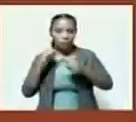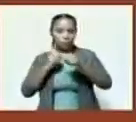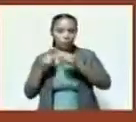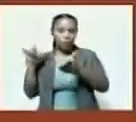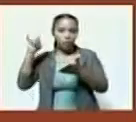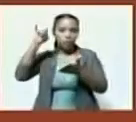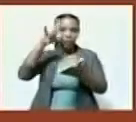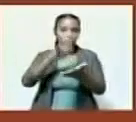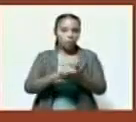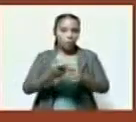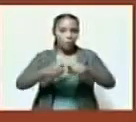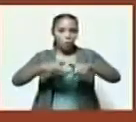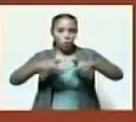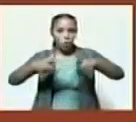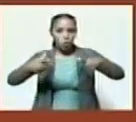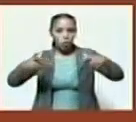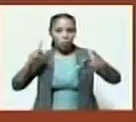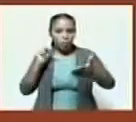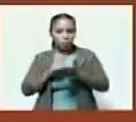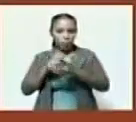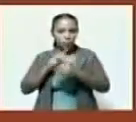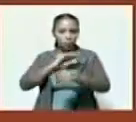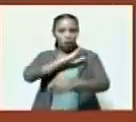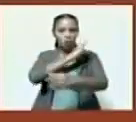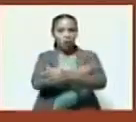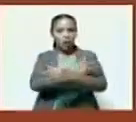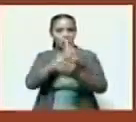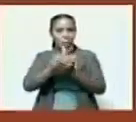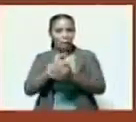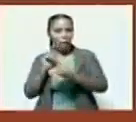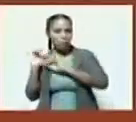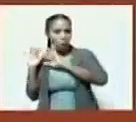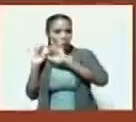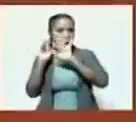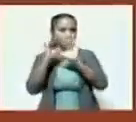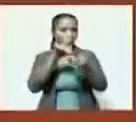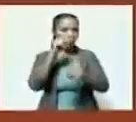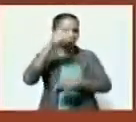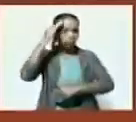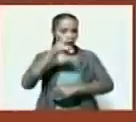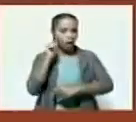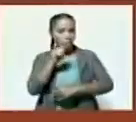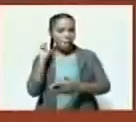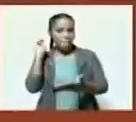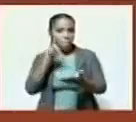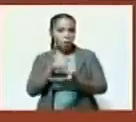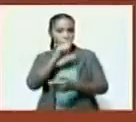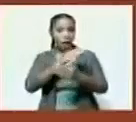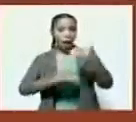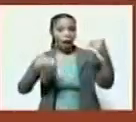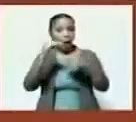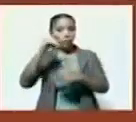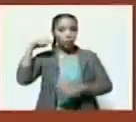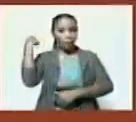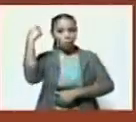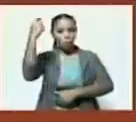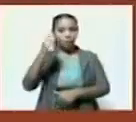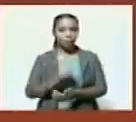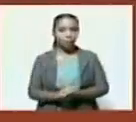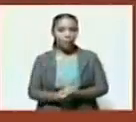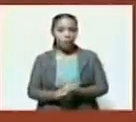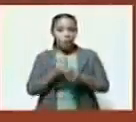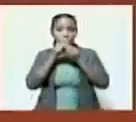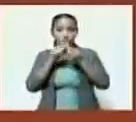se incrementó la presencia de la Fuerza Armada allá, en el Alto Apure. Y ese despliegue